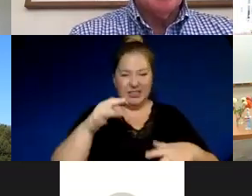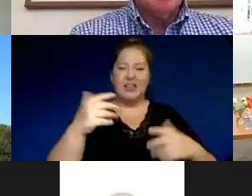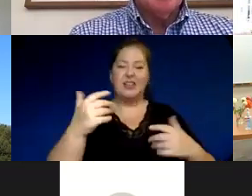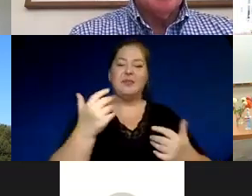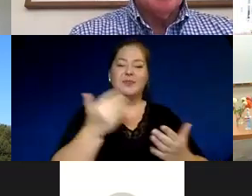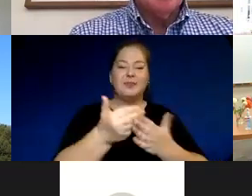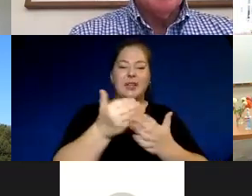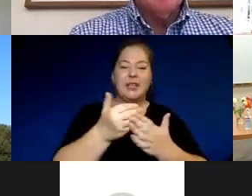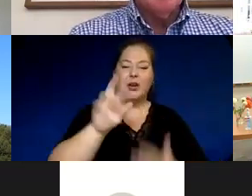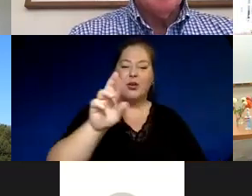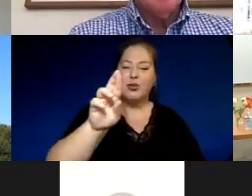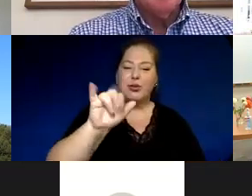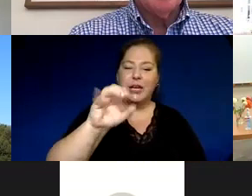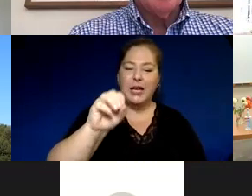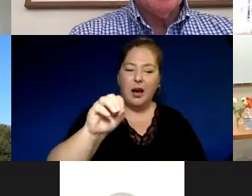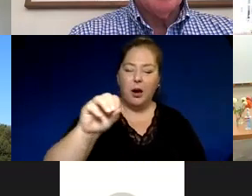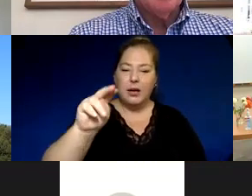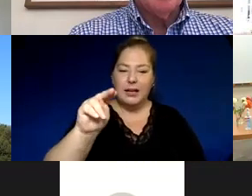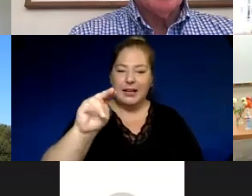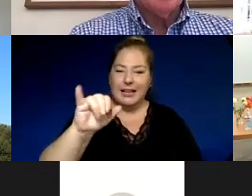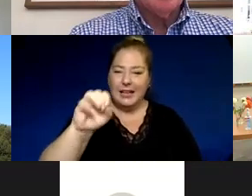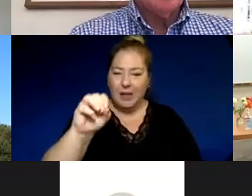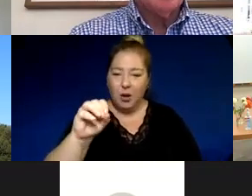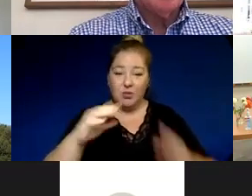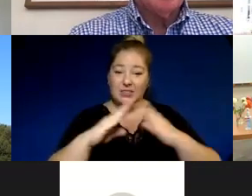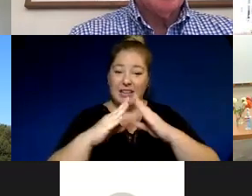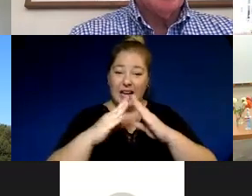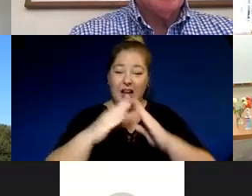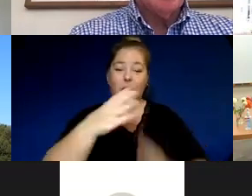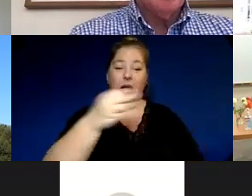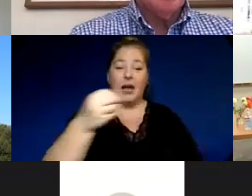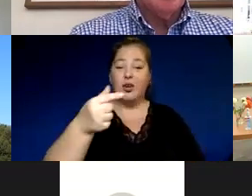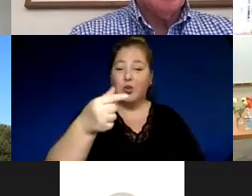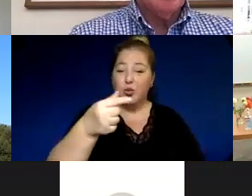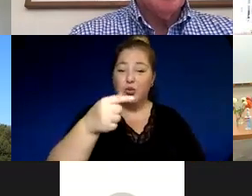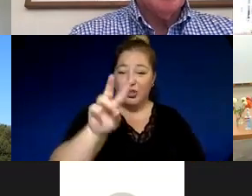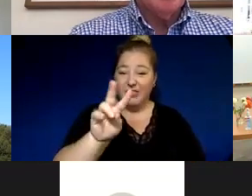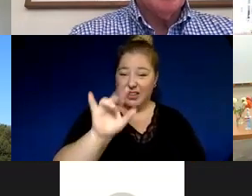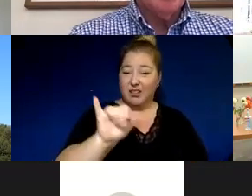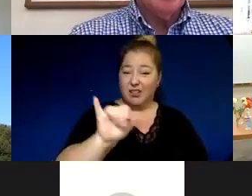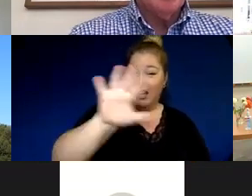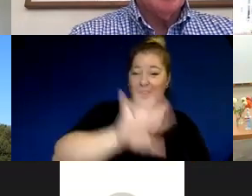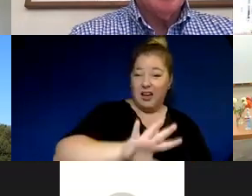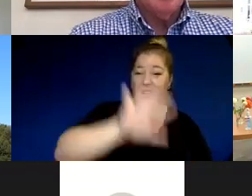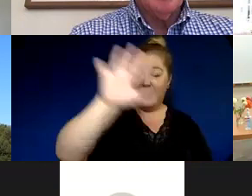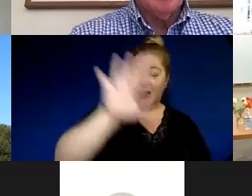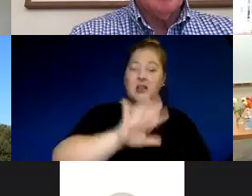hacia Guerneville, Lernido, a esas comunidades. Nuestra preocupación, sí, en este momento, es